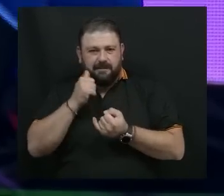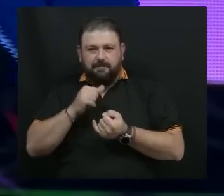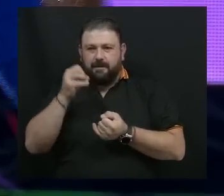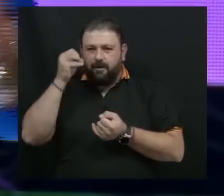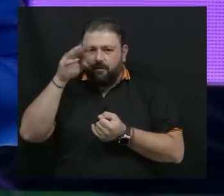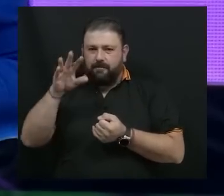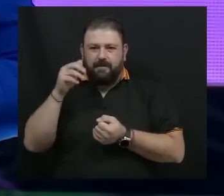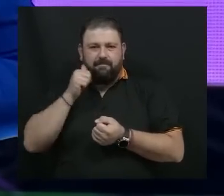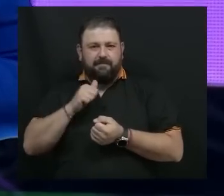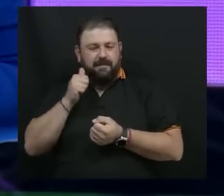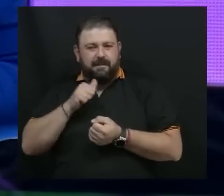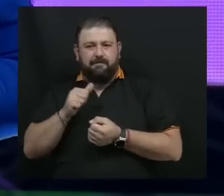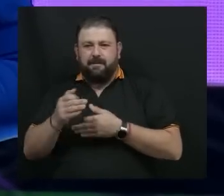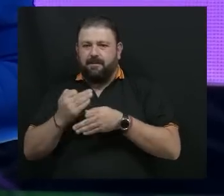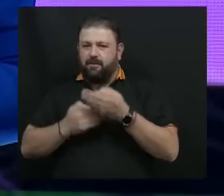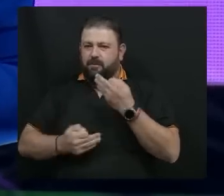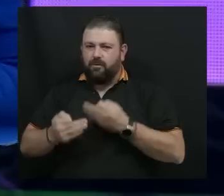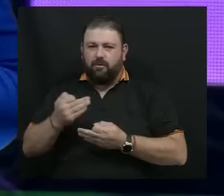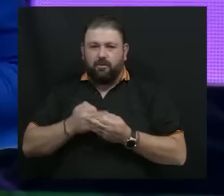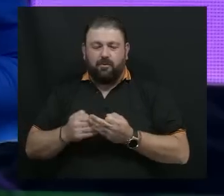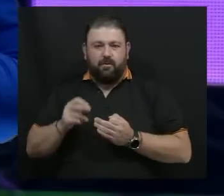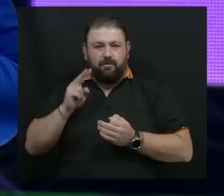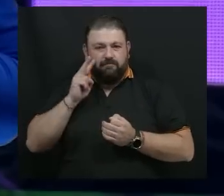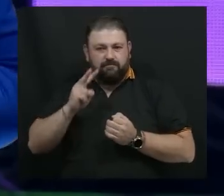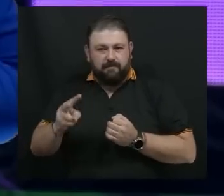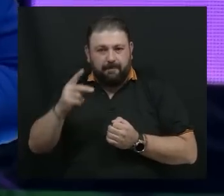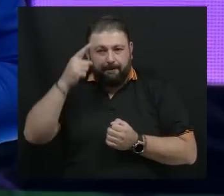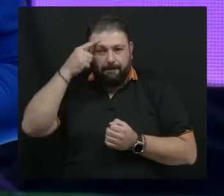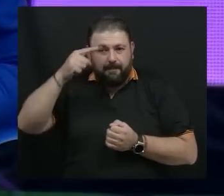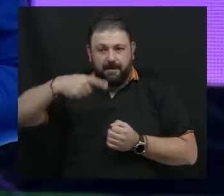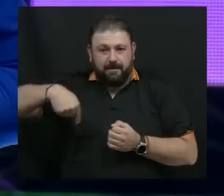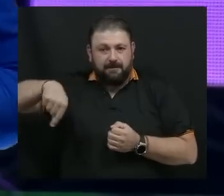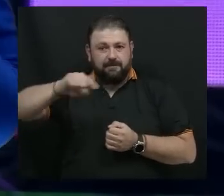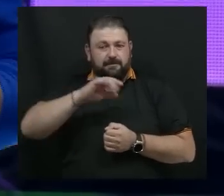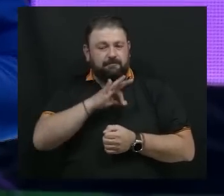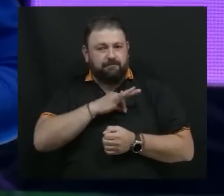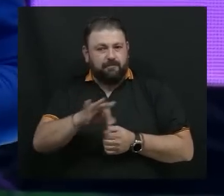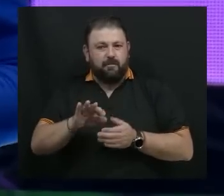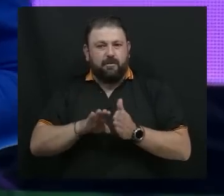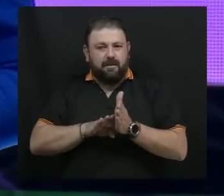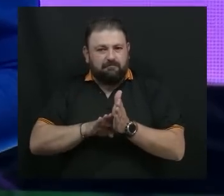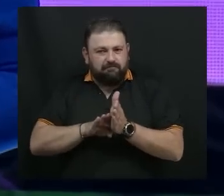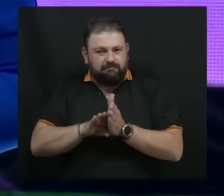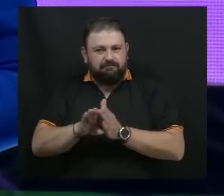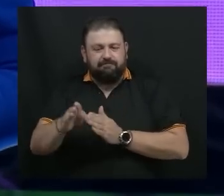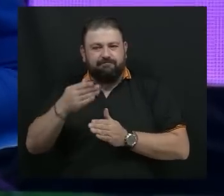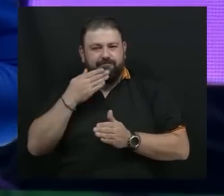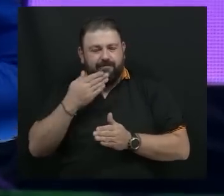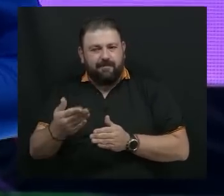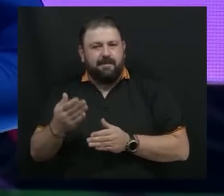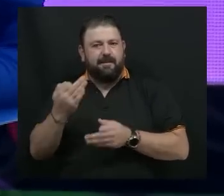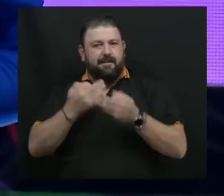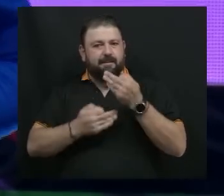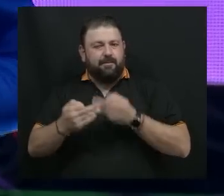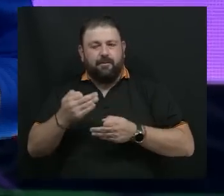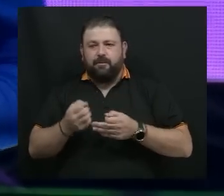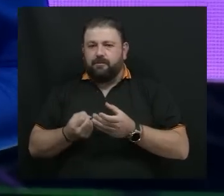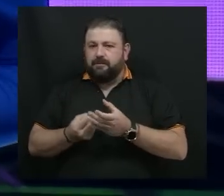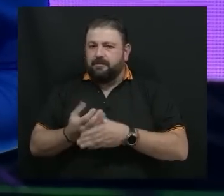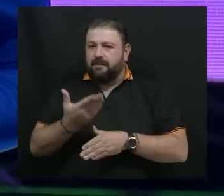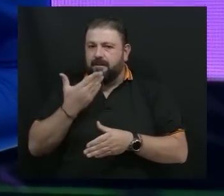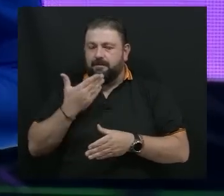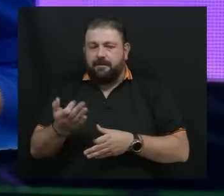de 360 grados para ver lo que tú sí estás haciendo y empiezas a tener resultados y te empiezan a dar